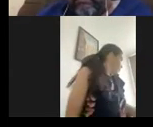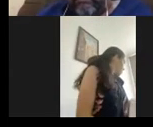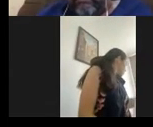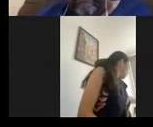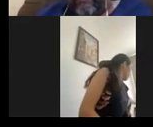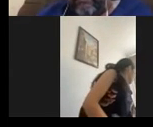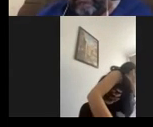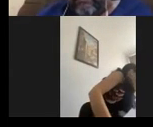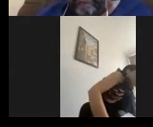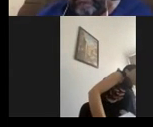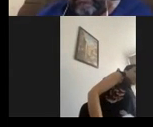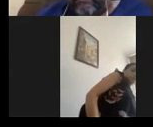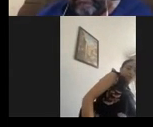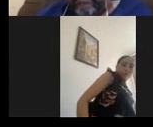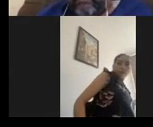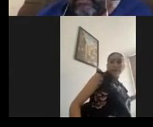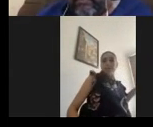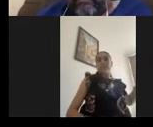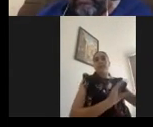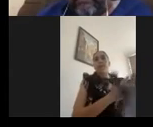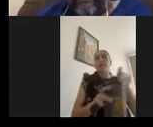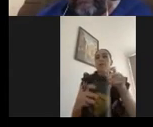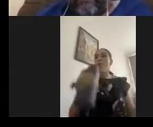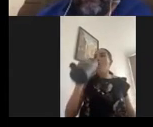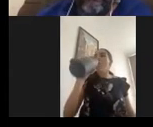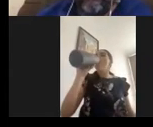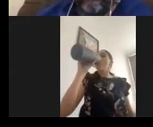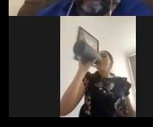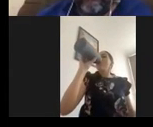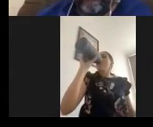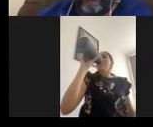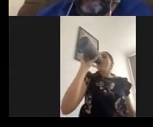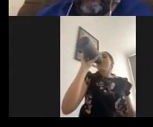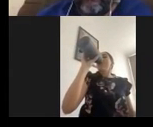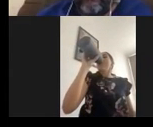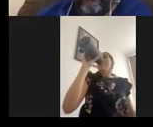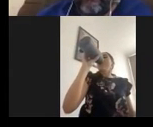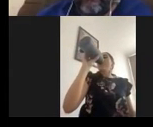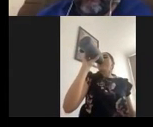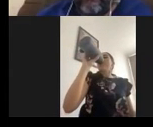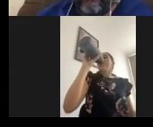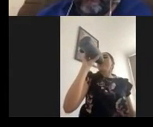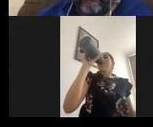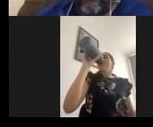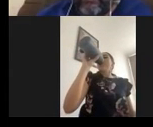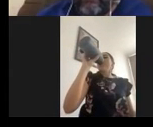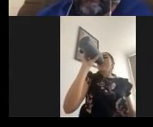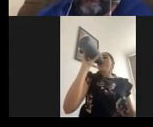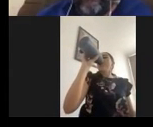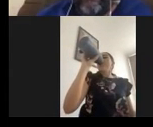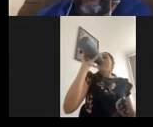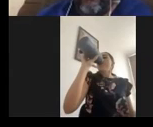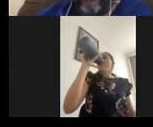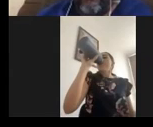que define el perímetro. No sé cuáles fueron los parámetros, pero ahí está el reglamento. Pero